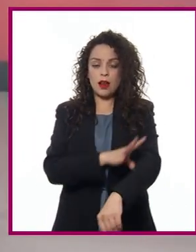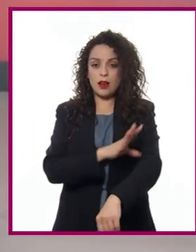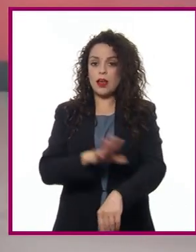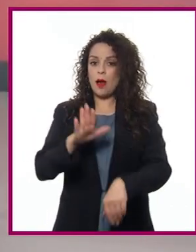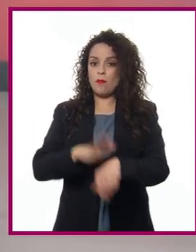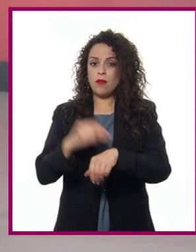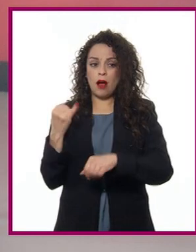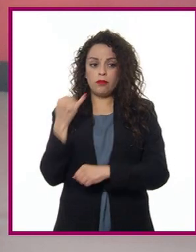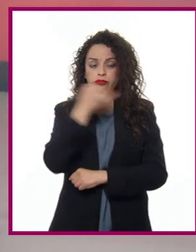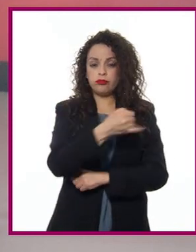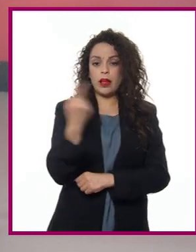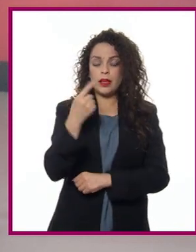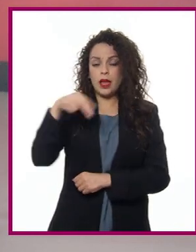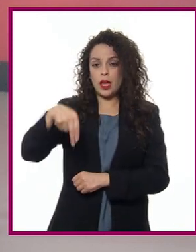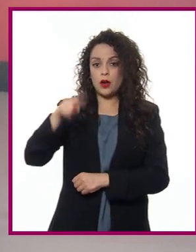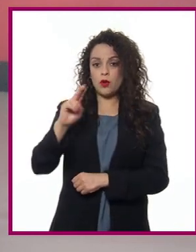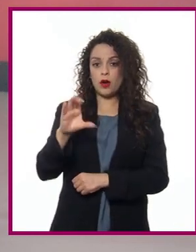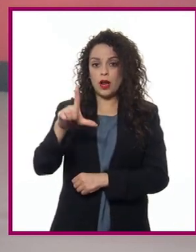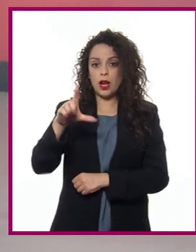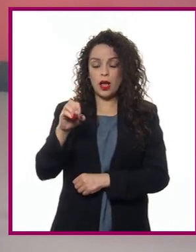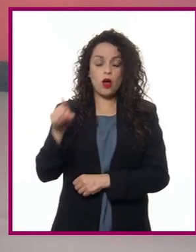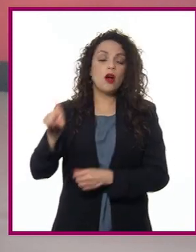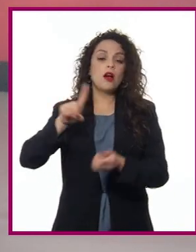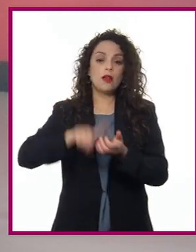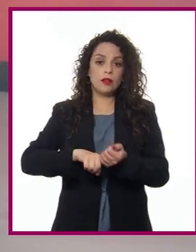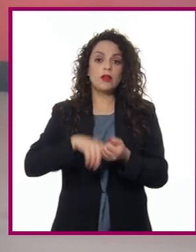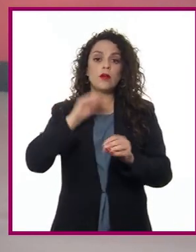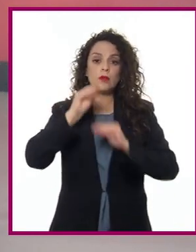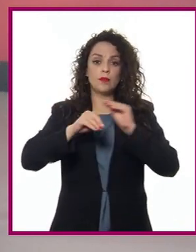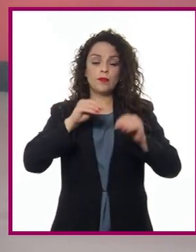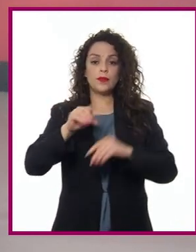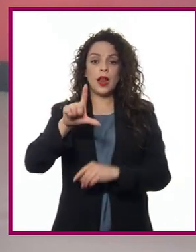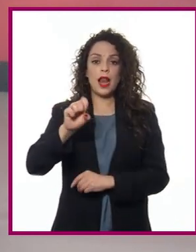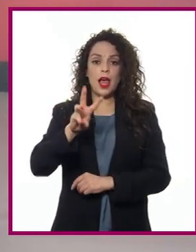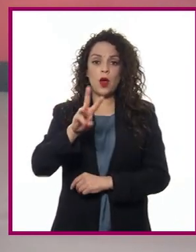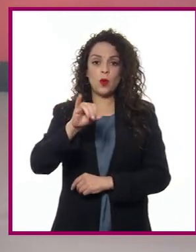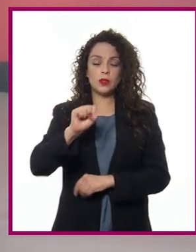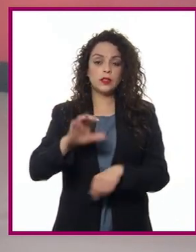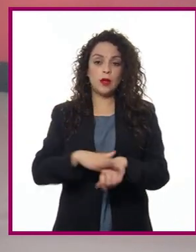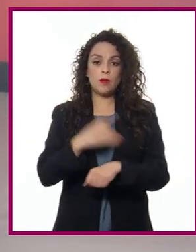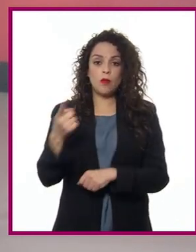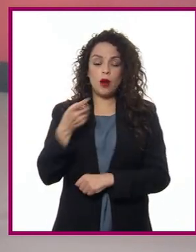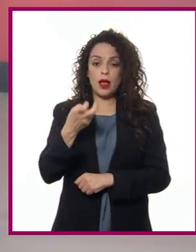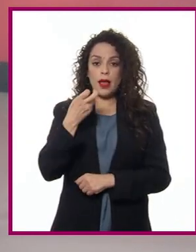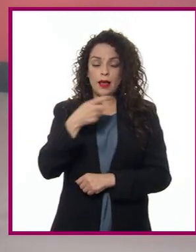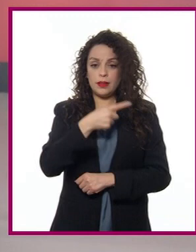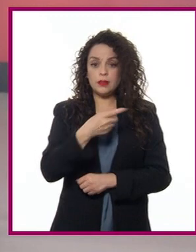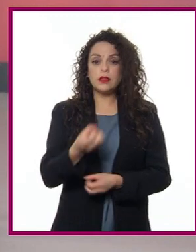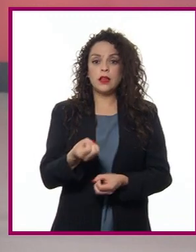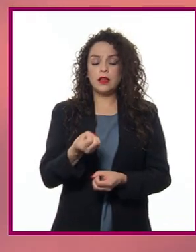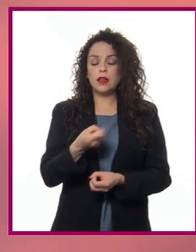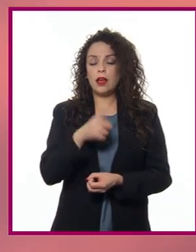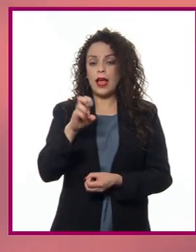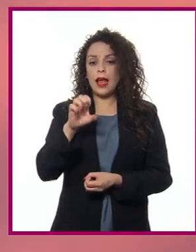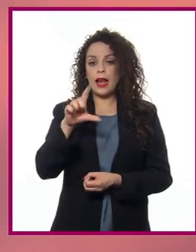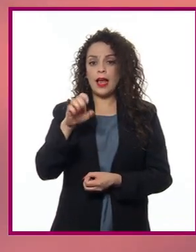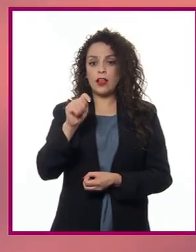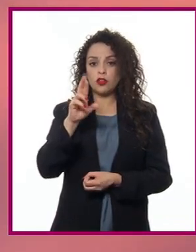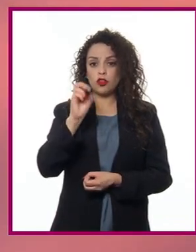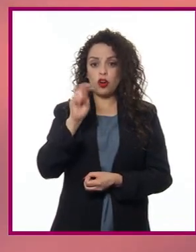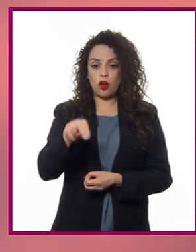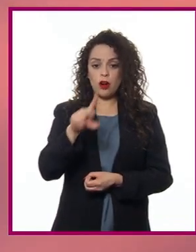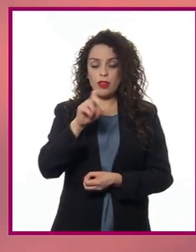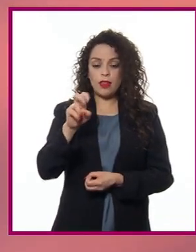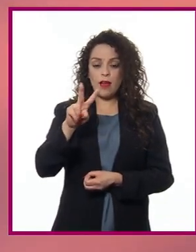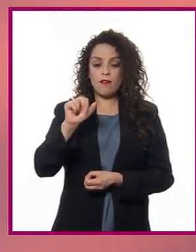alejado del núcleo son los que pueden representarse en la estructura de Lewis, ya que son los electrones de valencia los que intervienen en